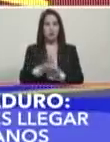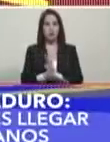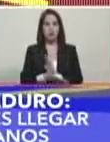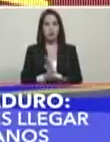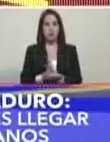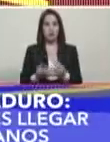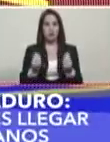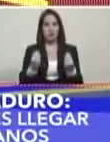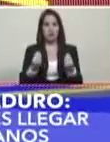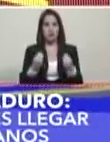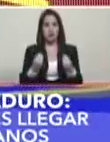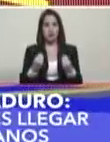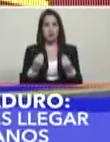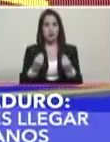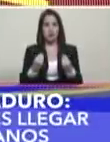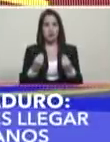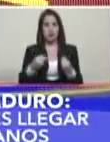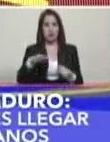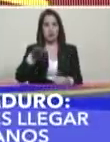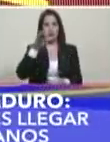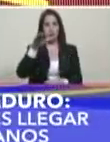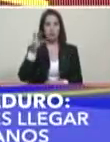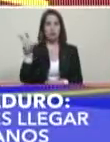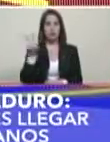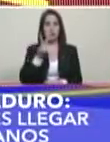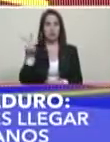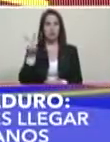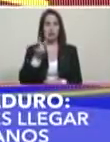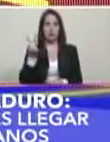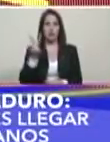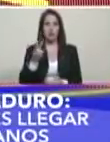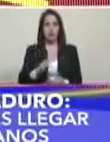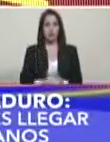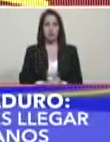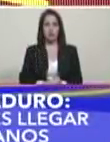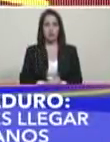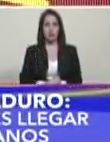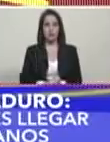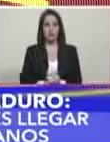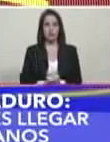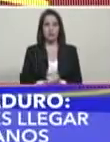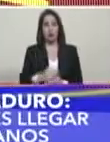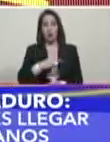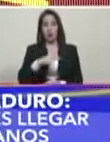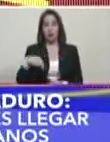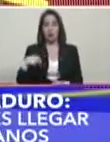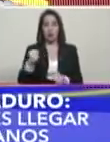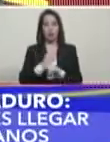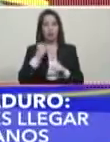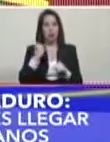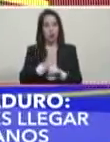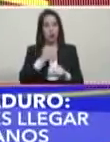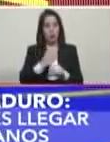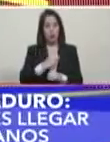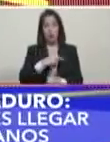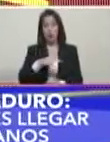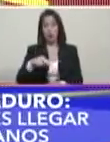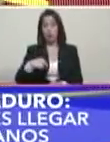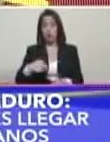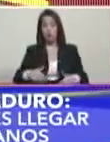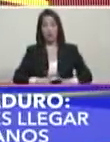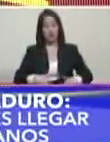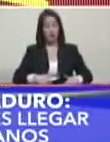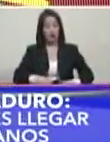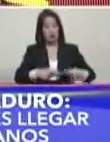seguir trabajando. El futuro de Venezuela lo va a determinar nuestro trabajo, nuestro esfuerzo diario,